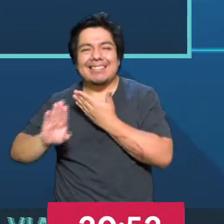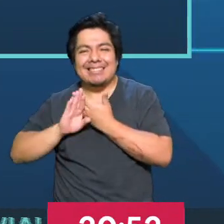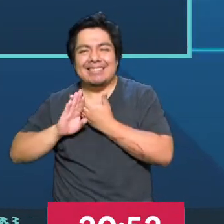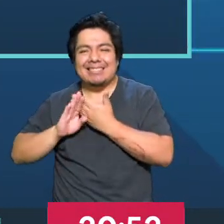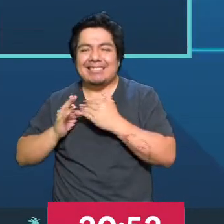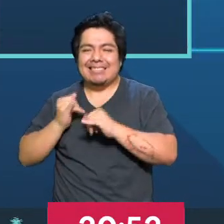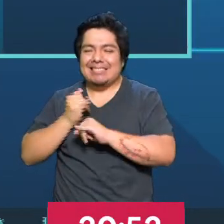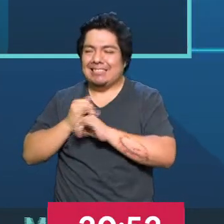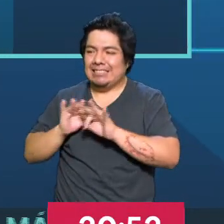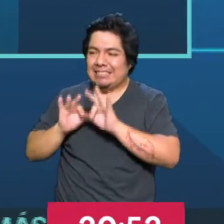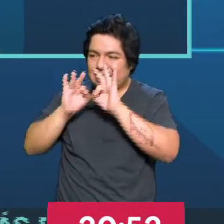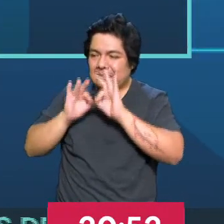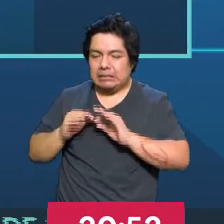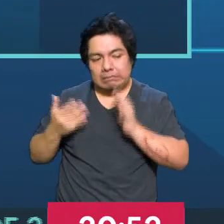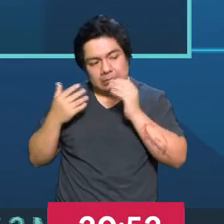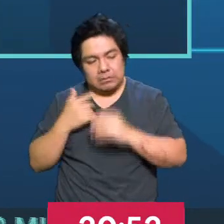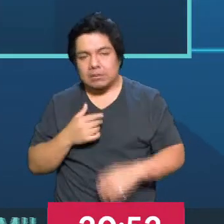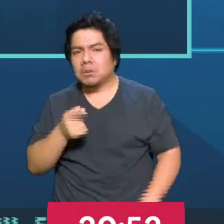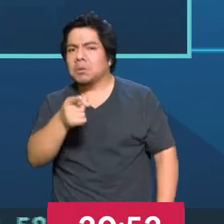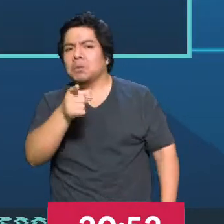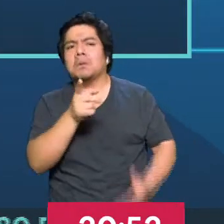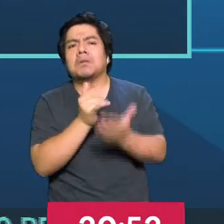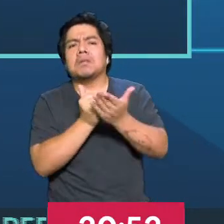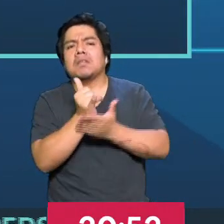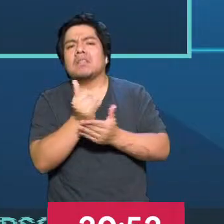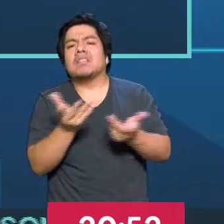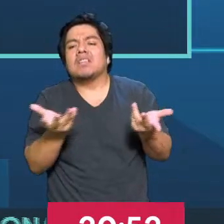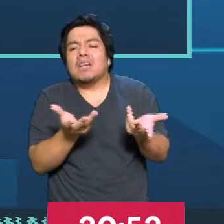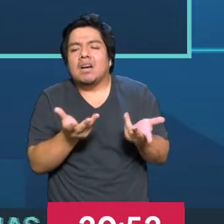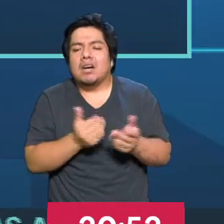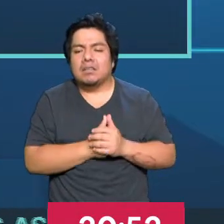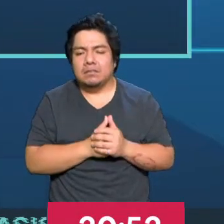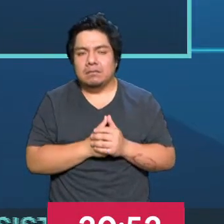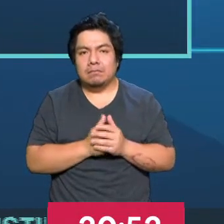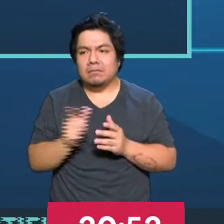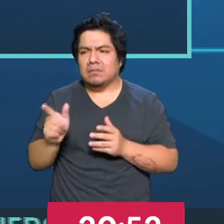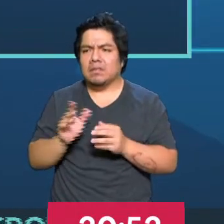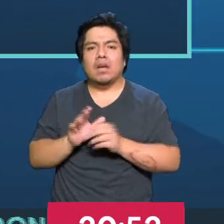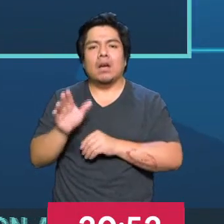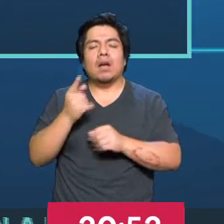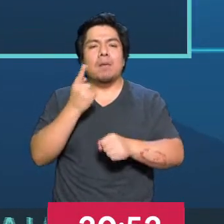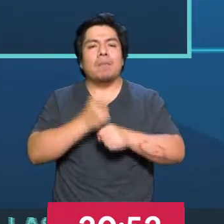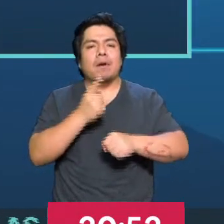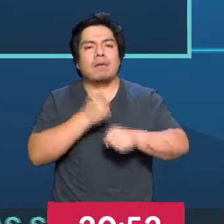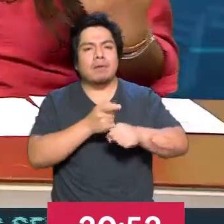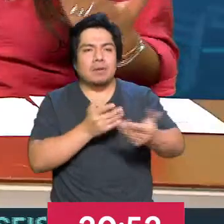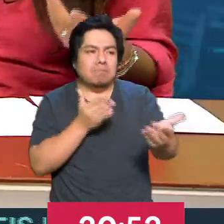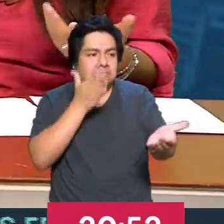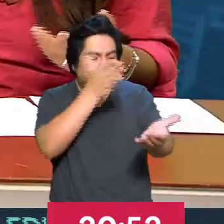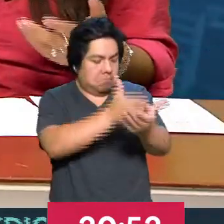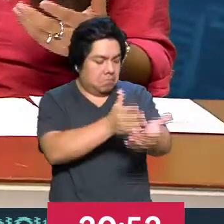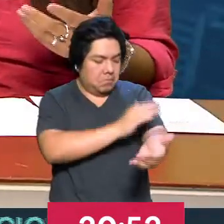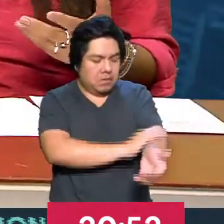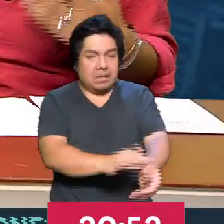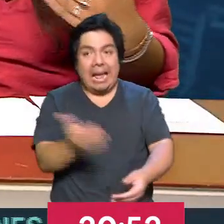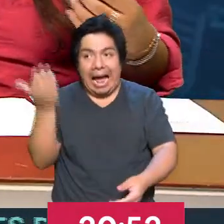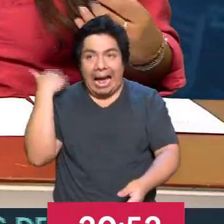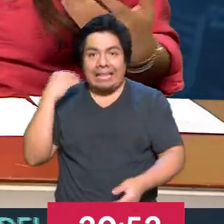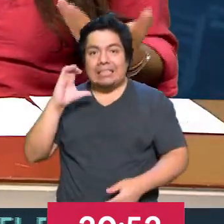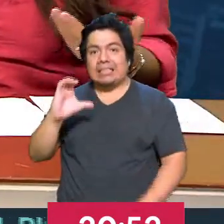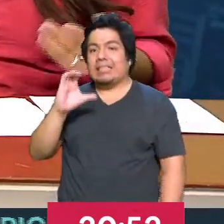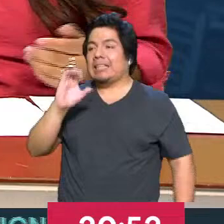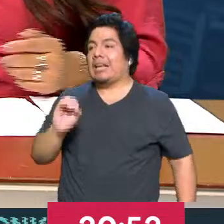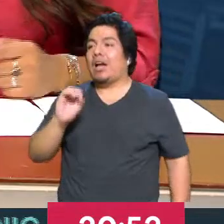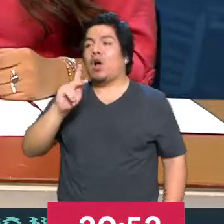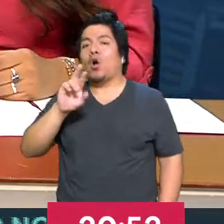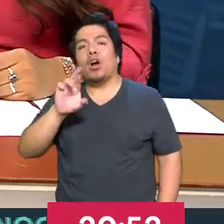importante. Y en ese momento, ¿tú qué decidiste hacer? Primero, ¿a qué instancias acudiste antes de llegar a COPRED y también a lo